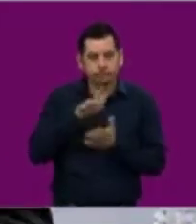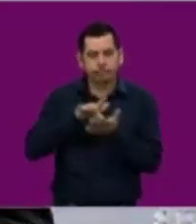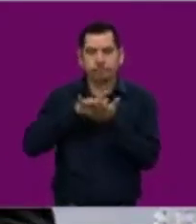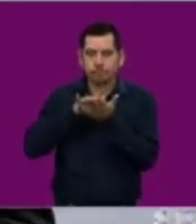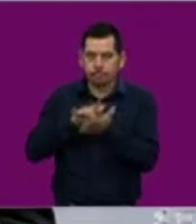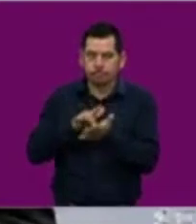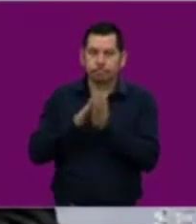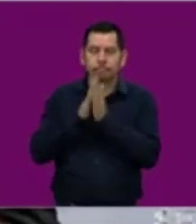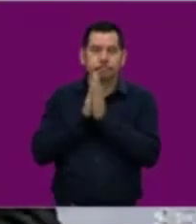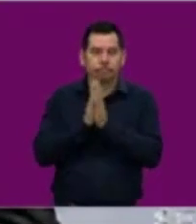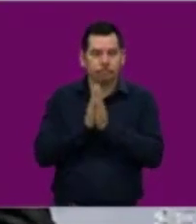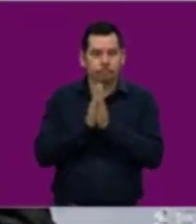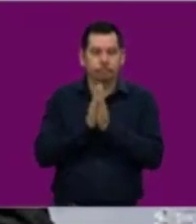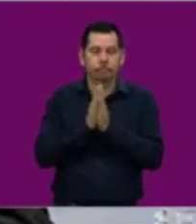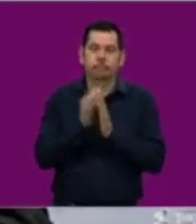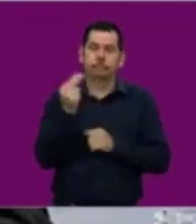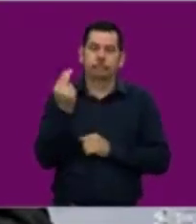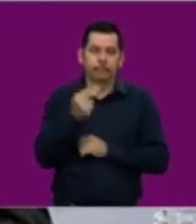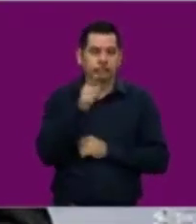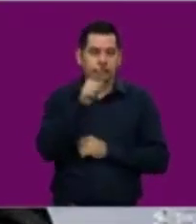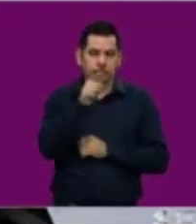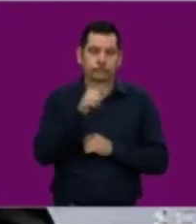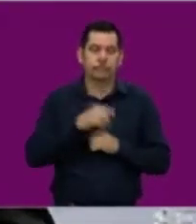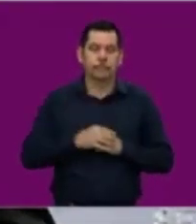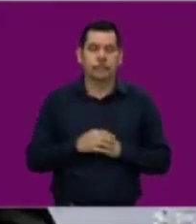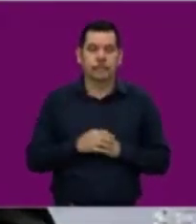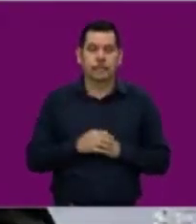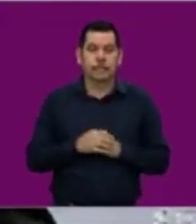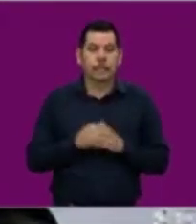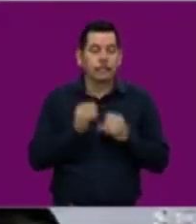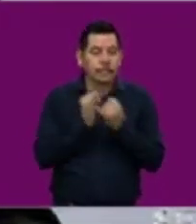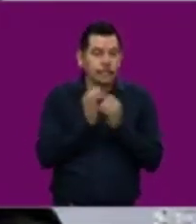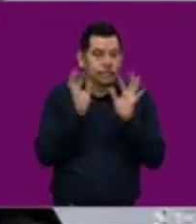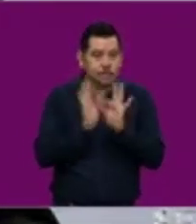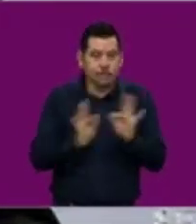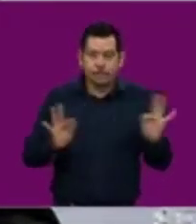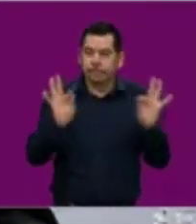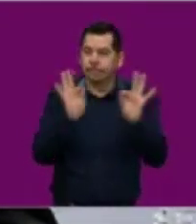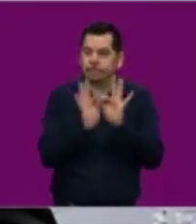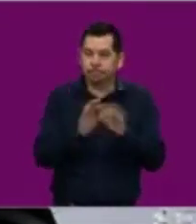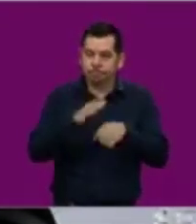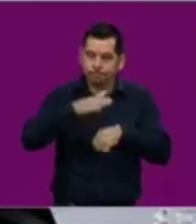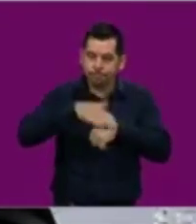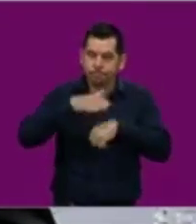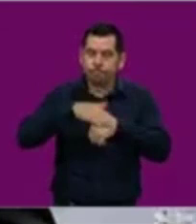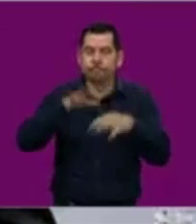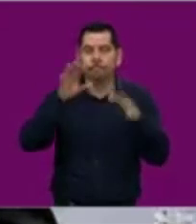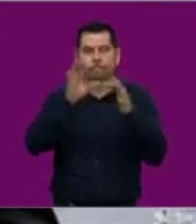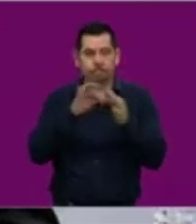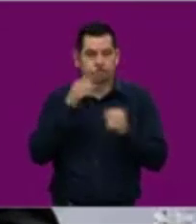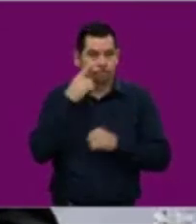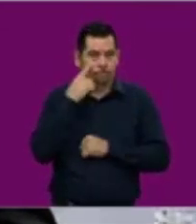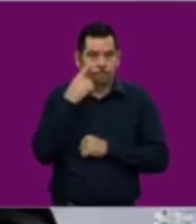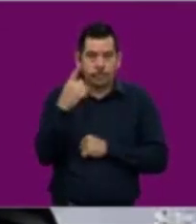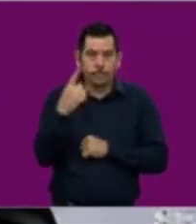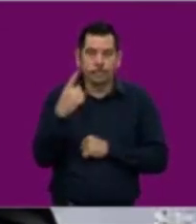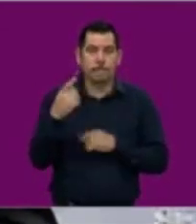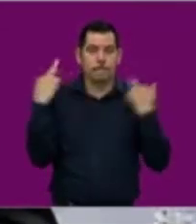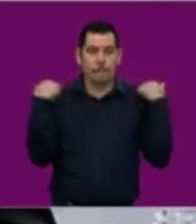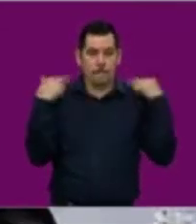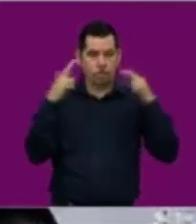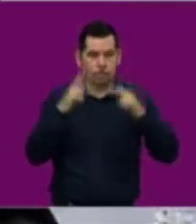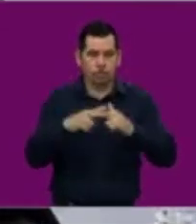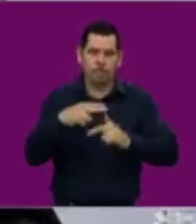familias es importante recordar y recalcar que el personal docente ya fue